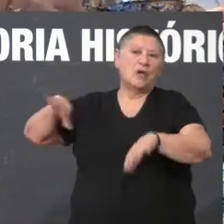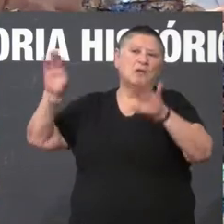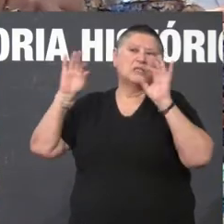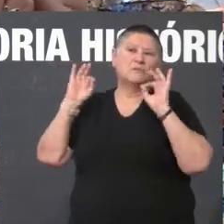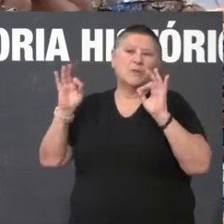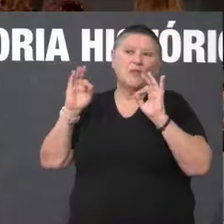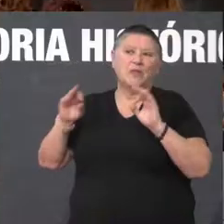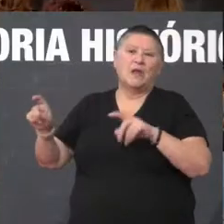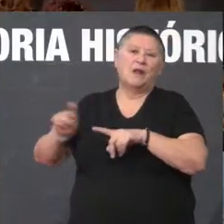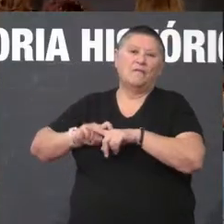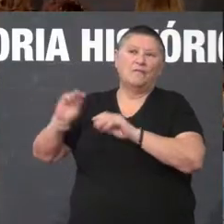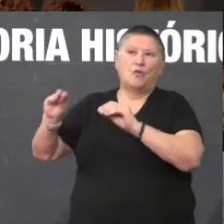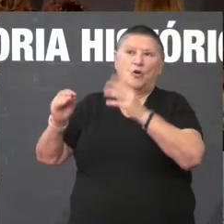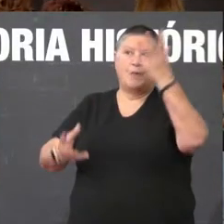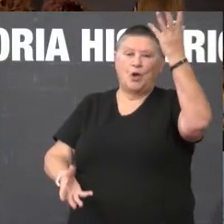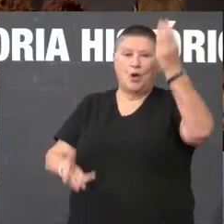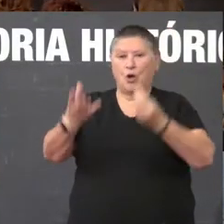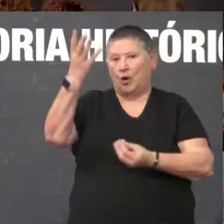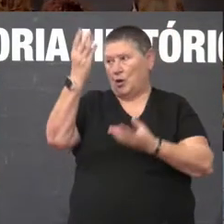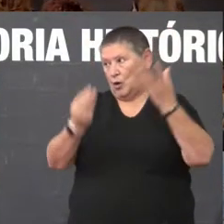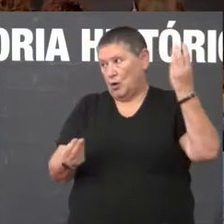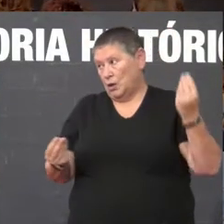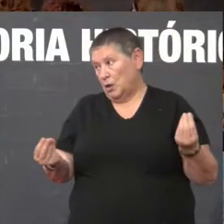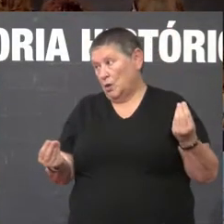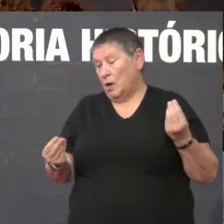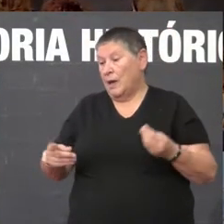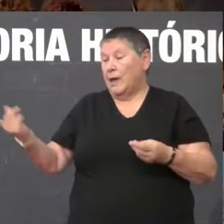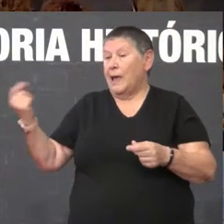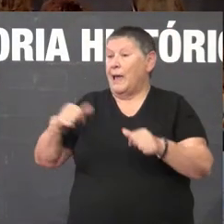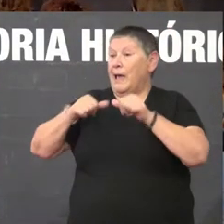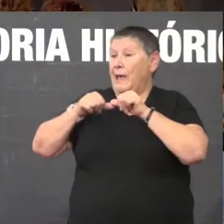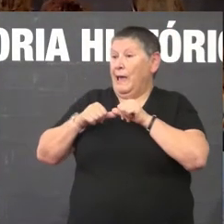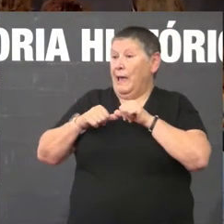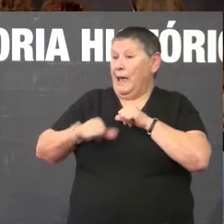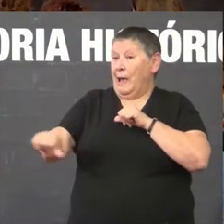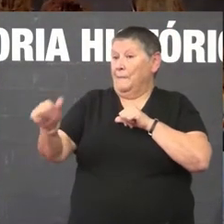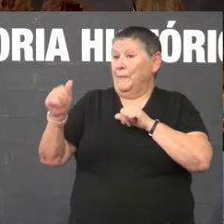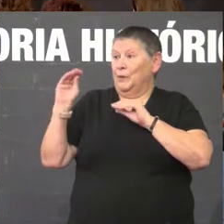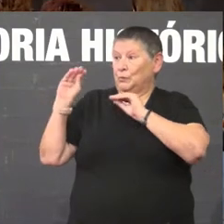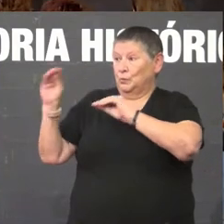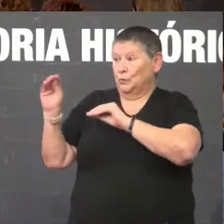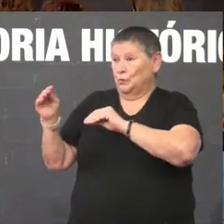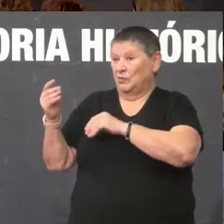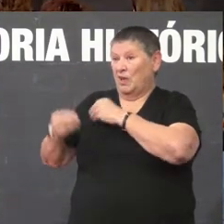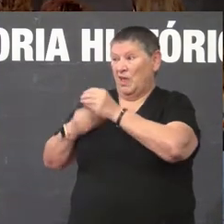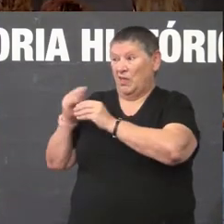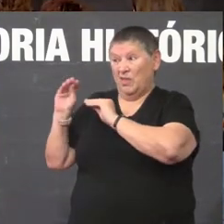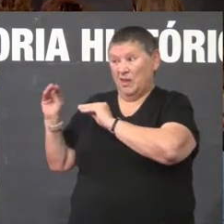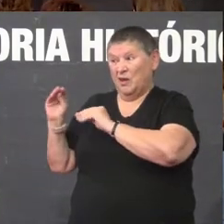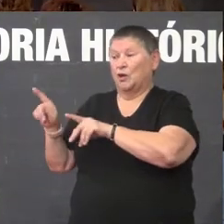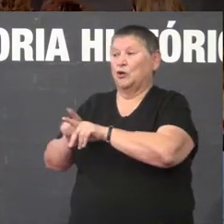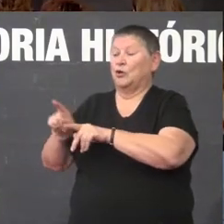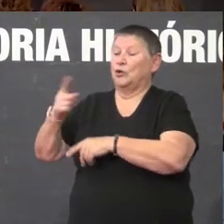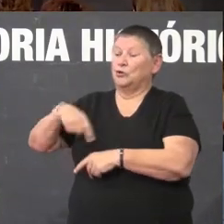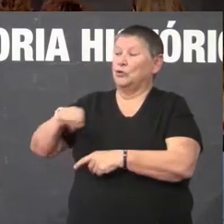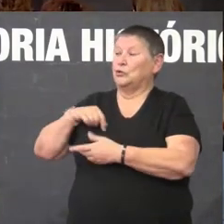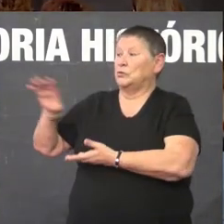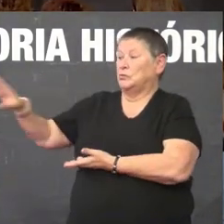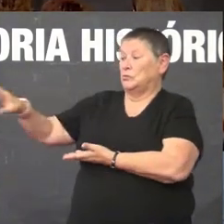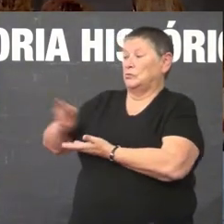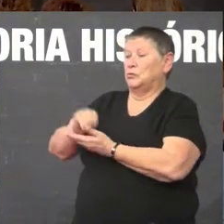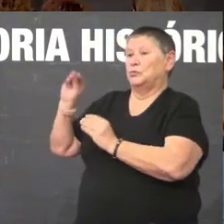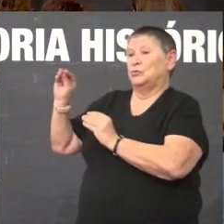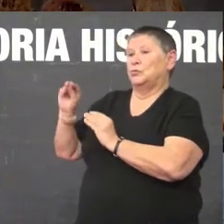estilo neogótico, e a partir das súas confrerías que facíanse entonces, nos tomamos esas reglas